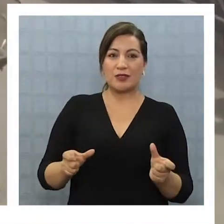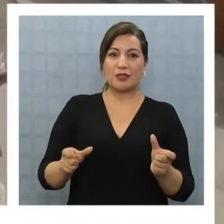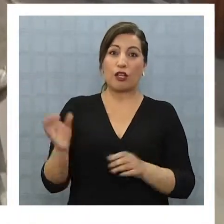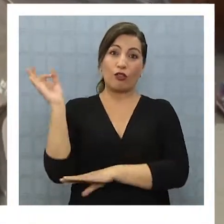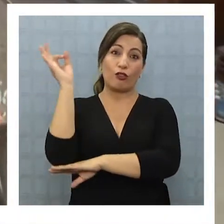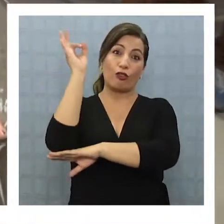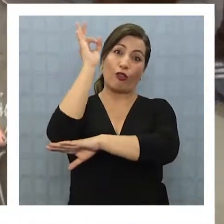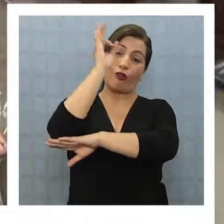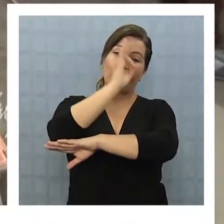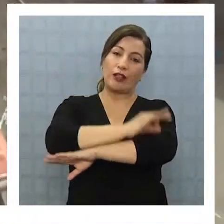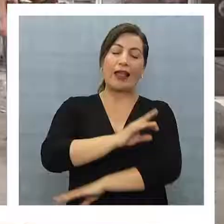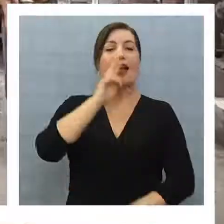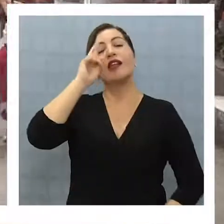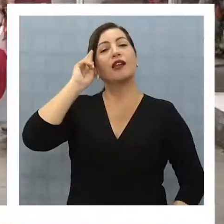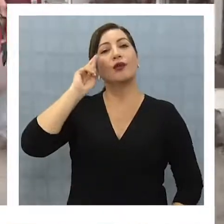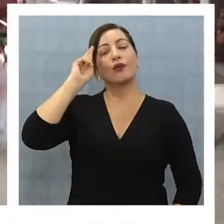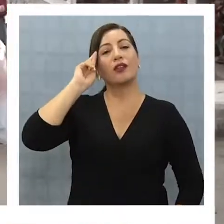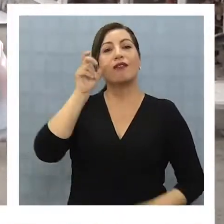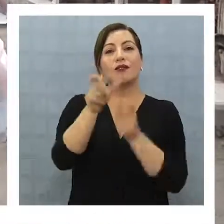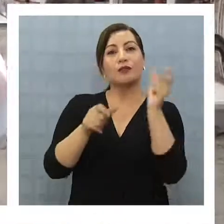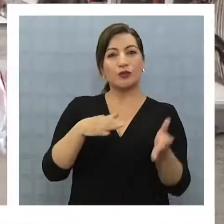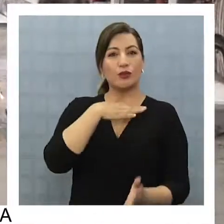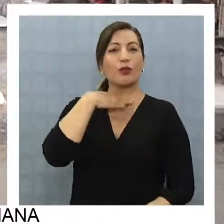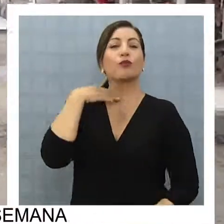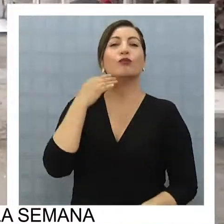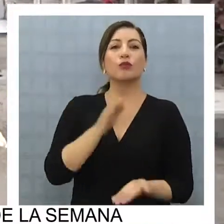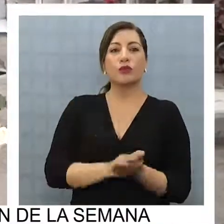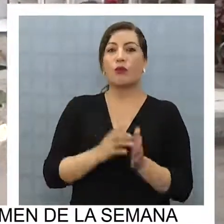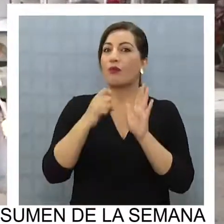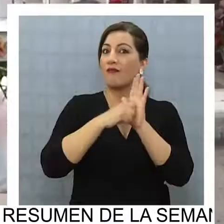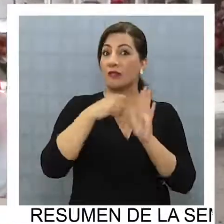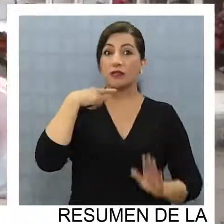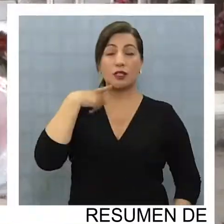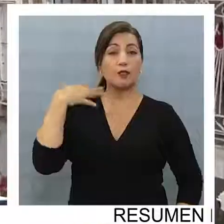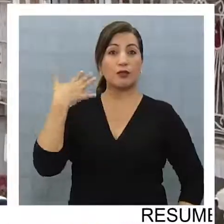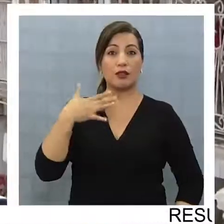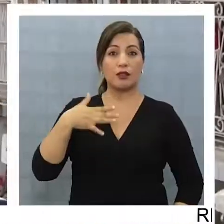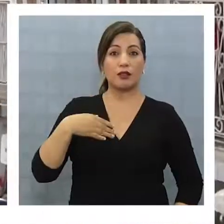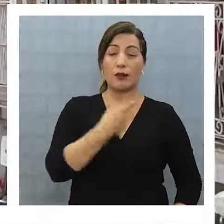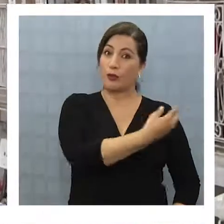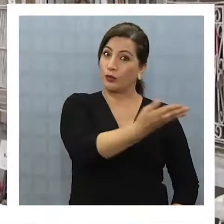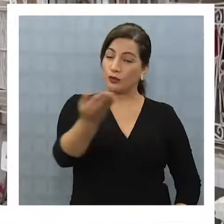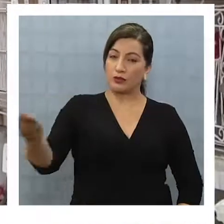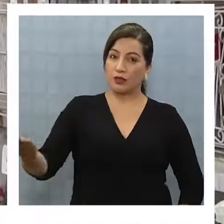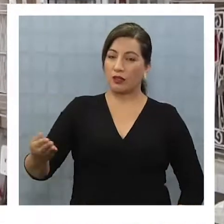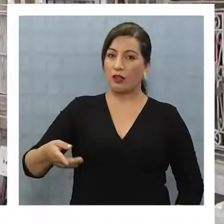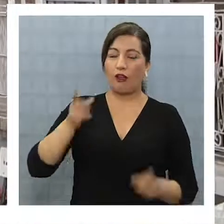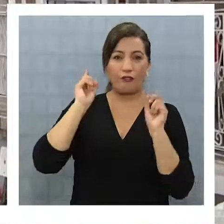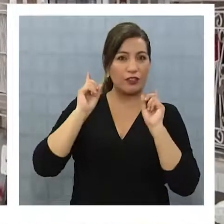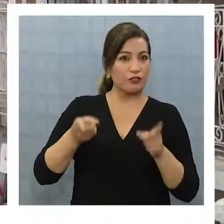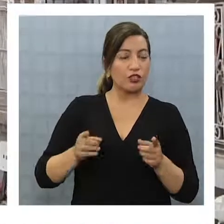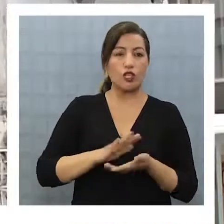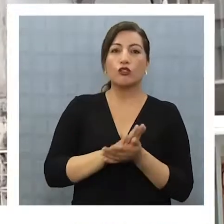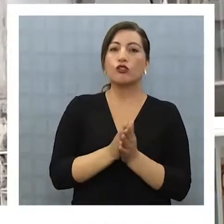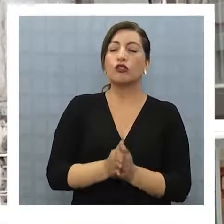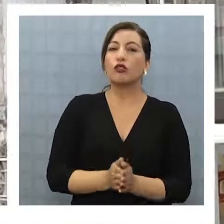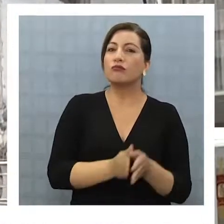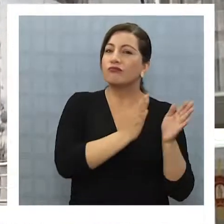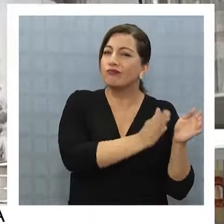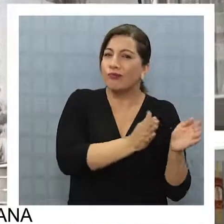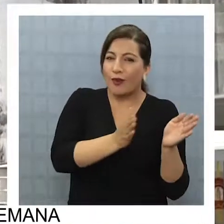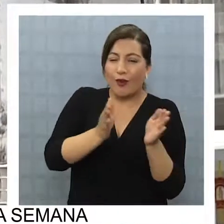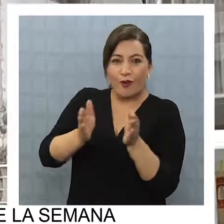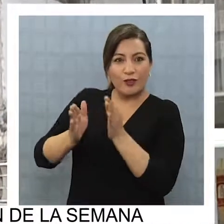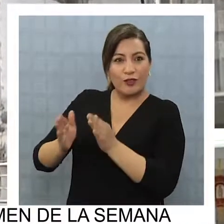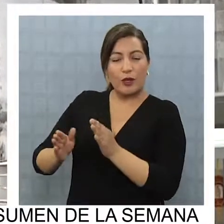todo el día a recordar a los que ya no están. Una fecha importante para muchos, lo que obliga a que todas las instalaciones estén